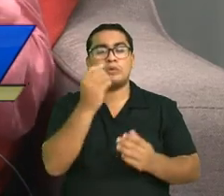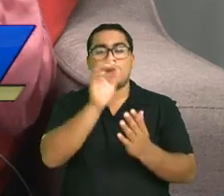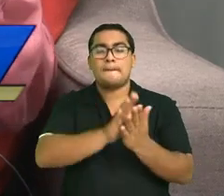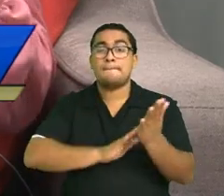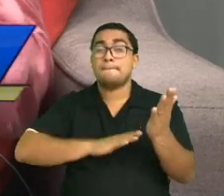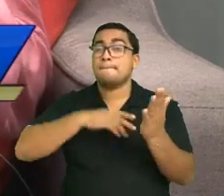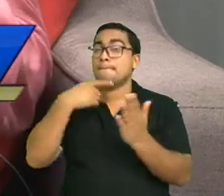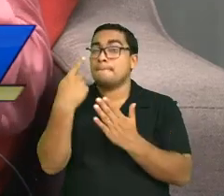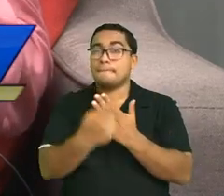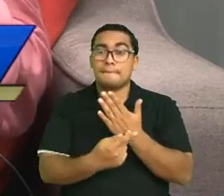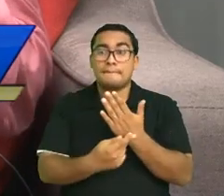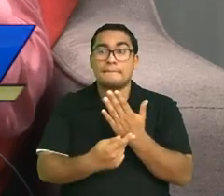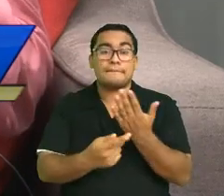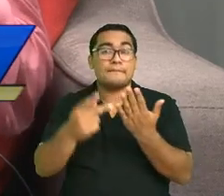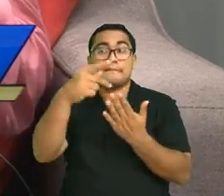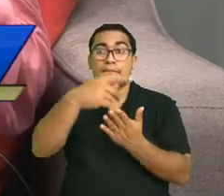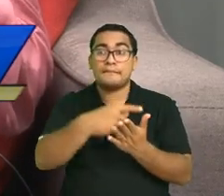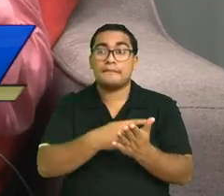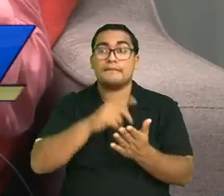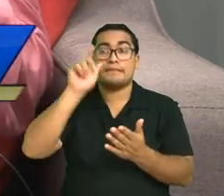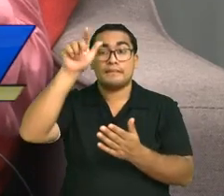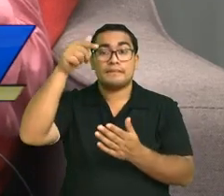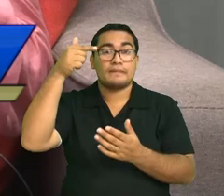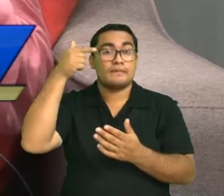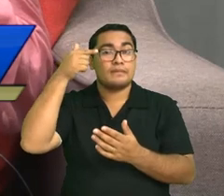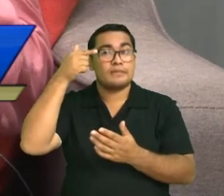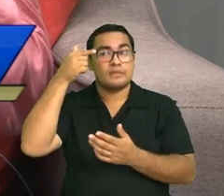proyectos de nuestro gobierno